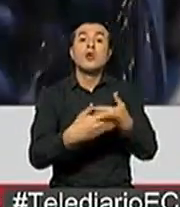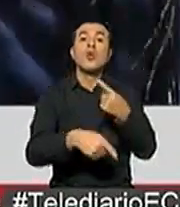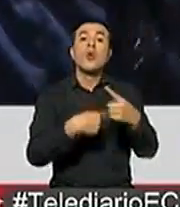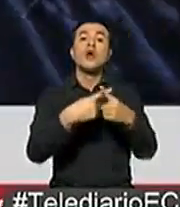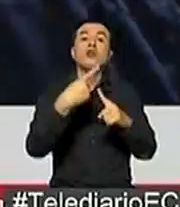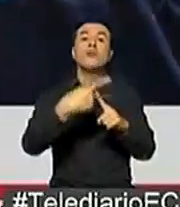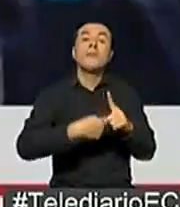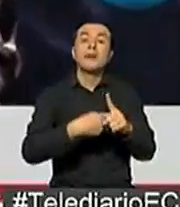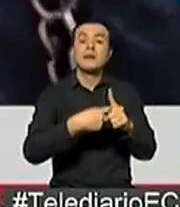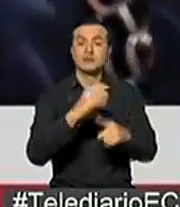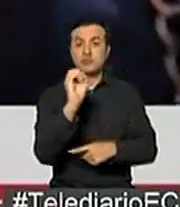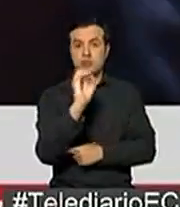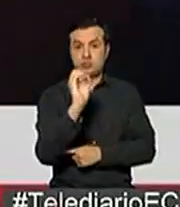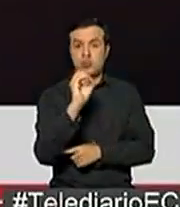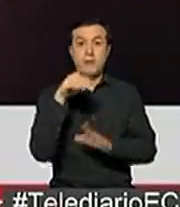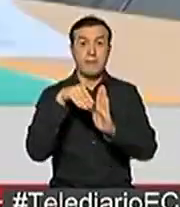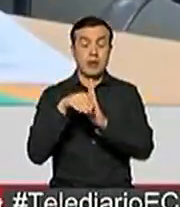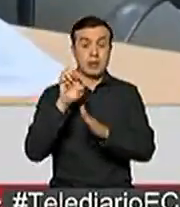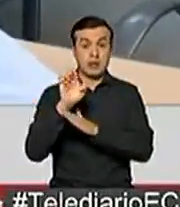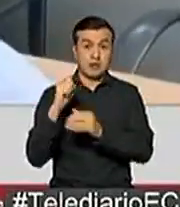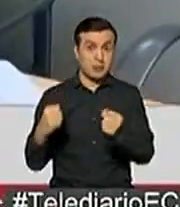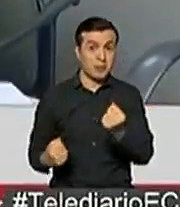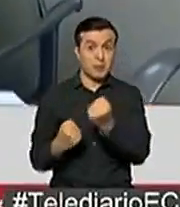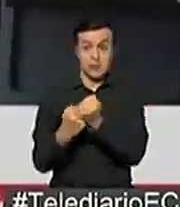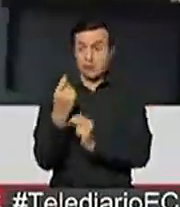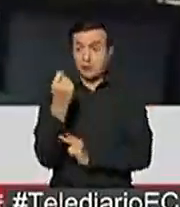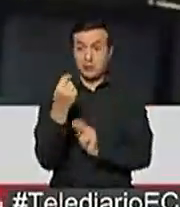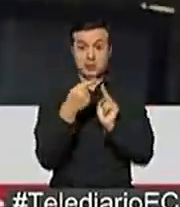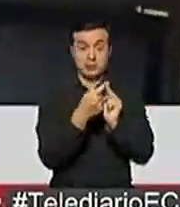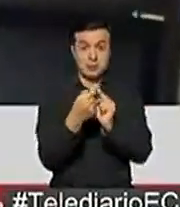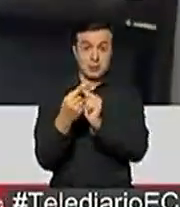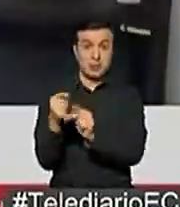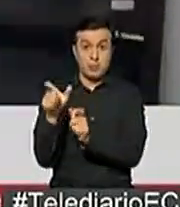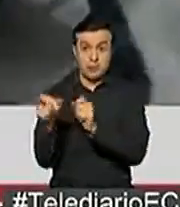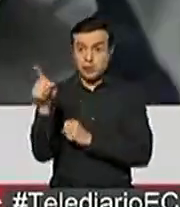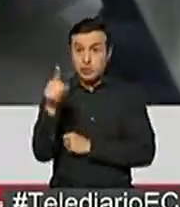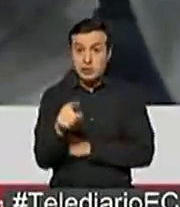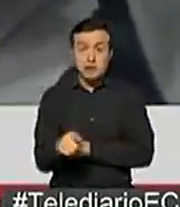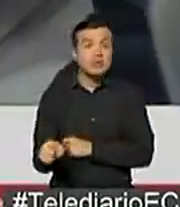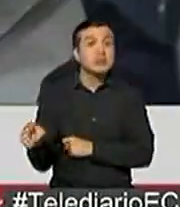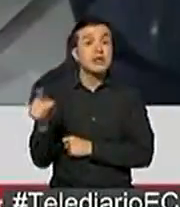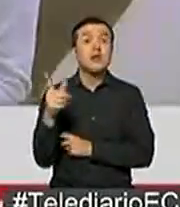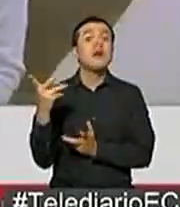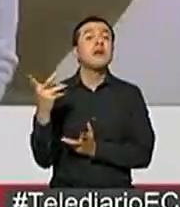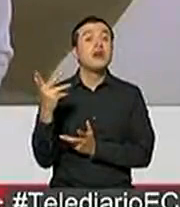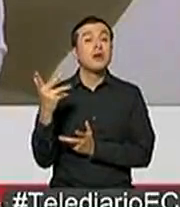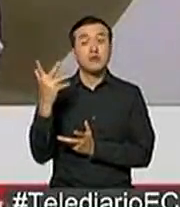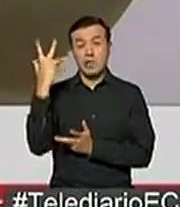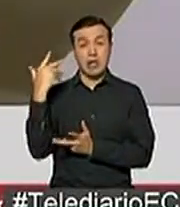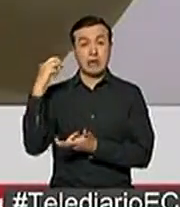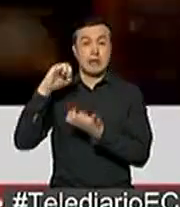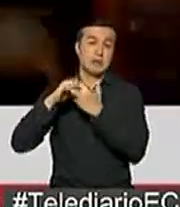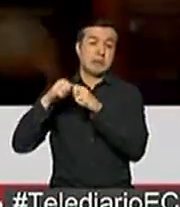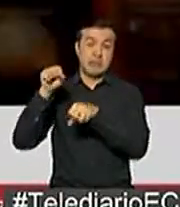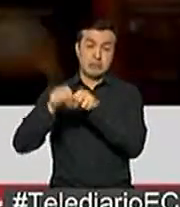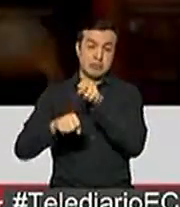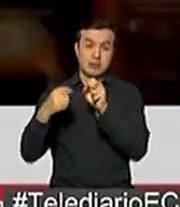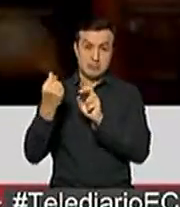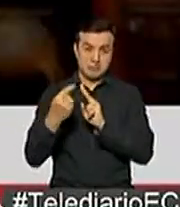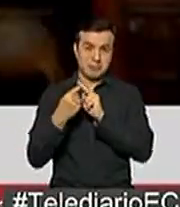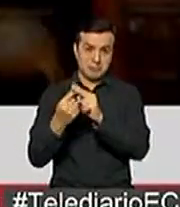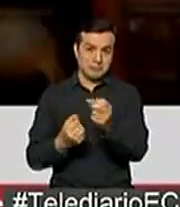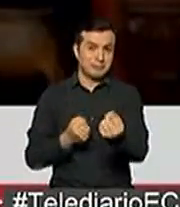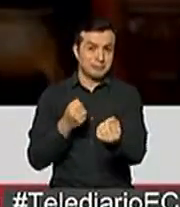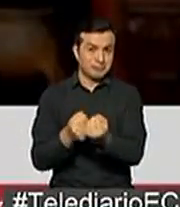adicionalmente gran ecuador está brindando créditos fáciles para quienes fueron afectados por los disturbios últimos el presidente moreno además